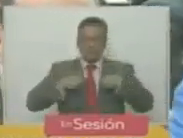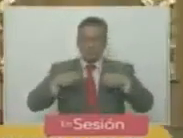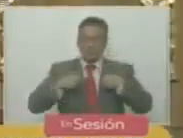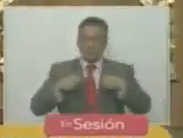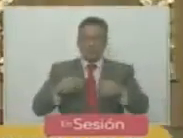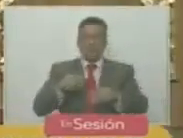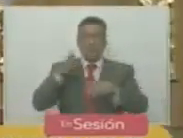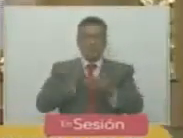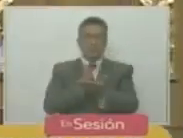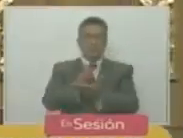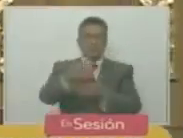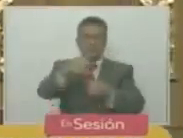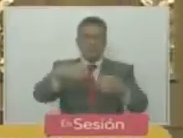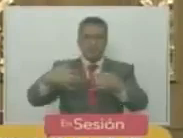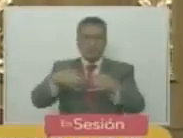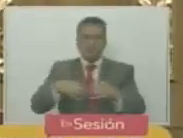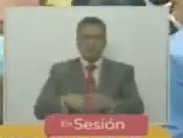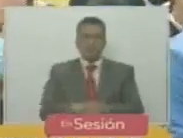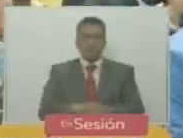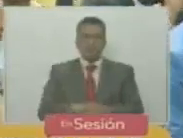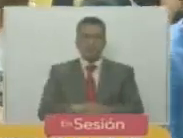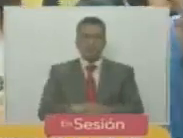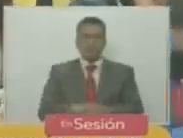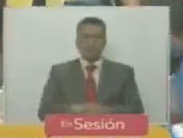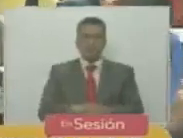¡La lucha sigue!